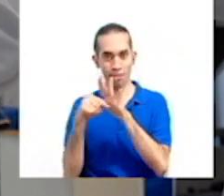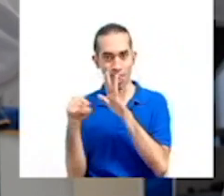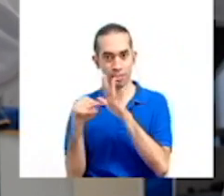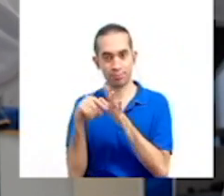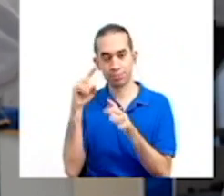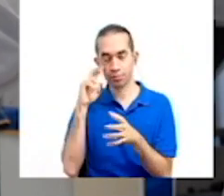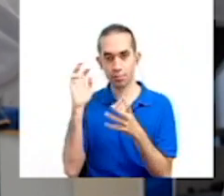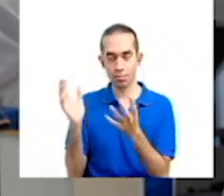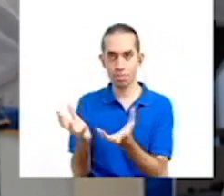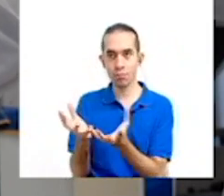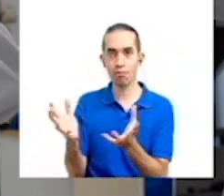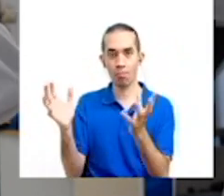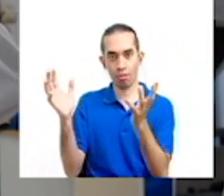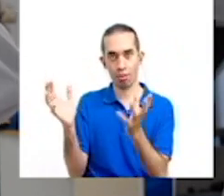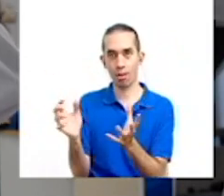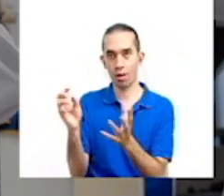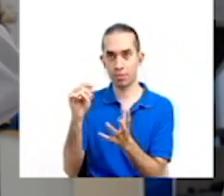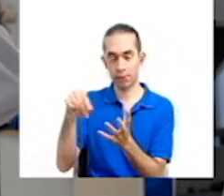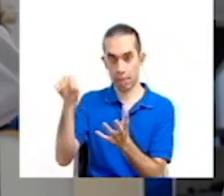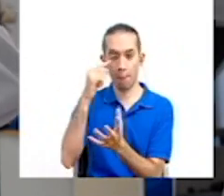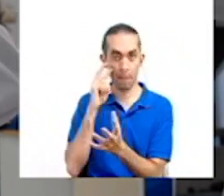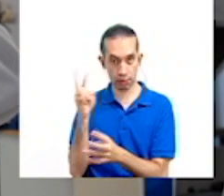sal.